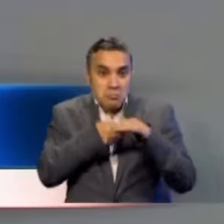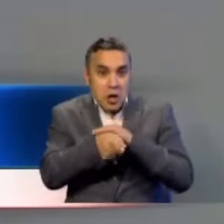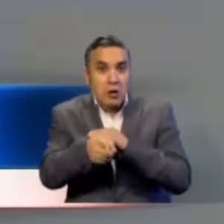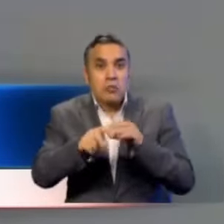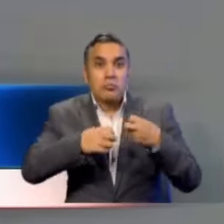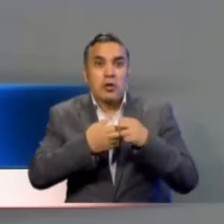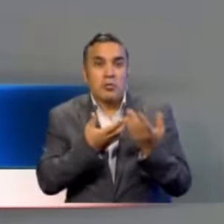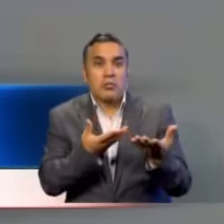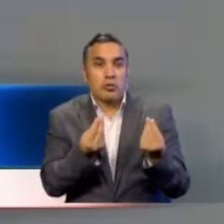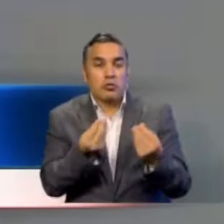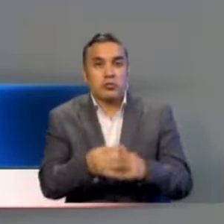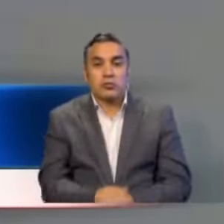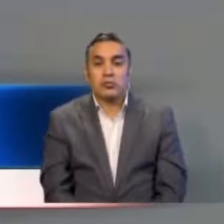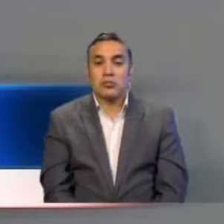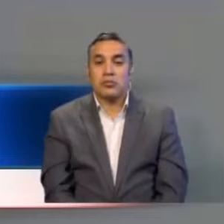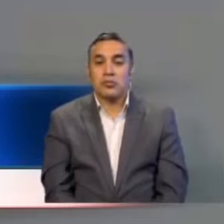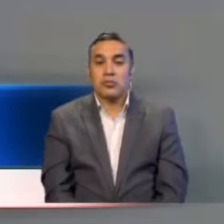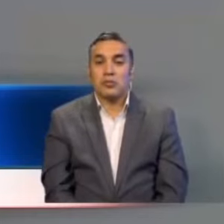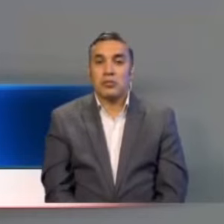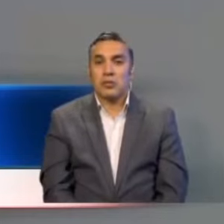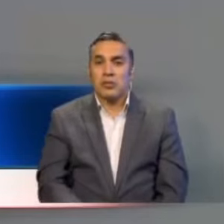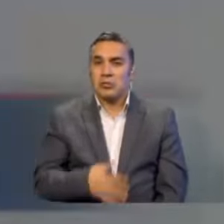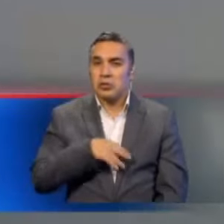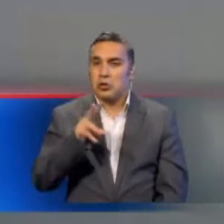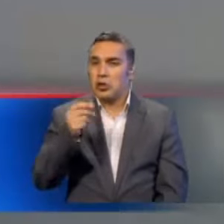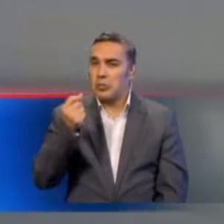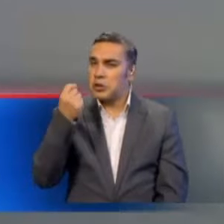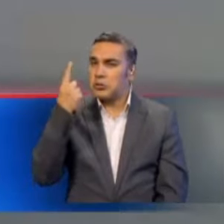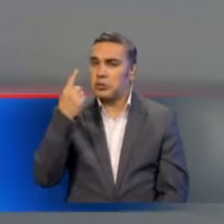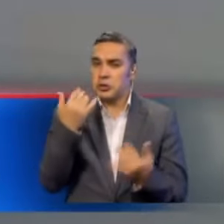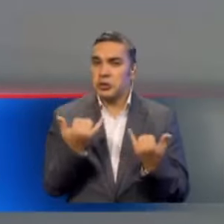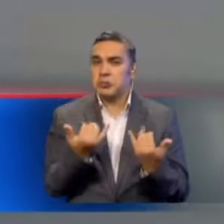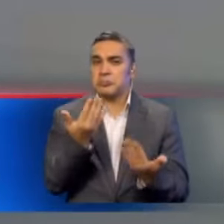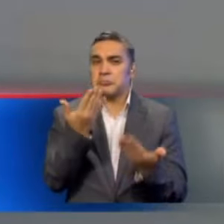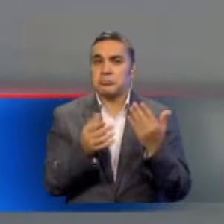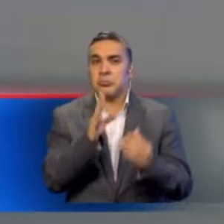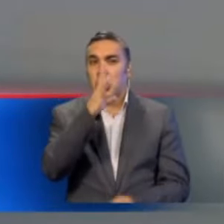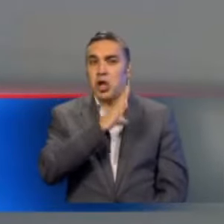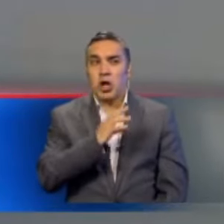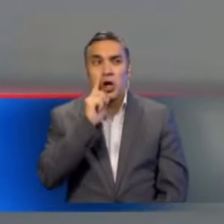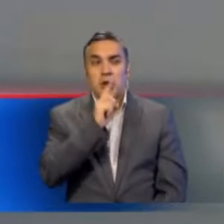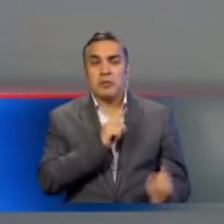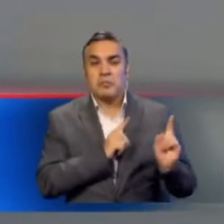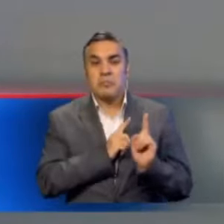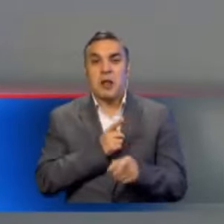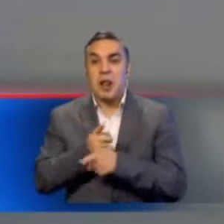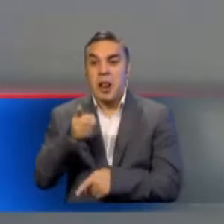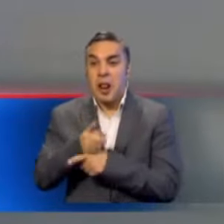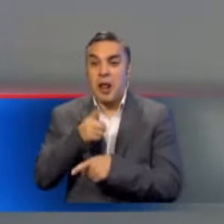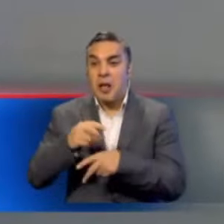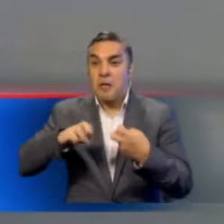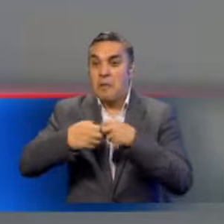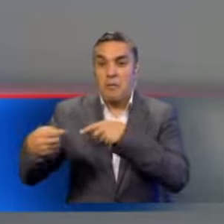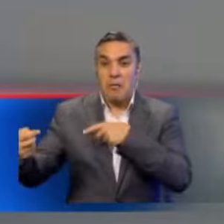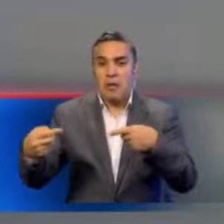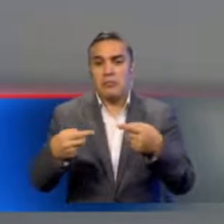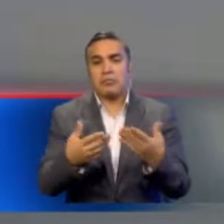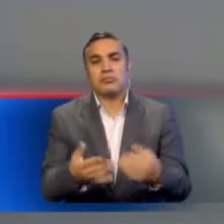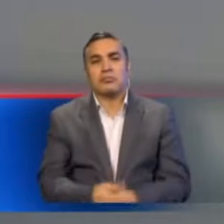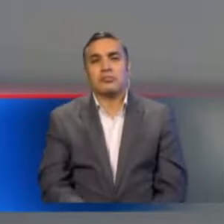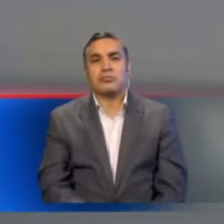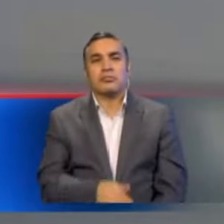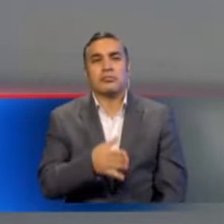ocurrió lo que ocurrió. No nos asombraría que también ahora la mano de ellos esté presente. Son